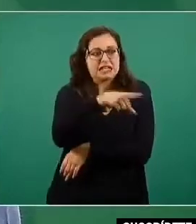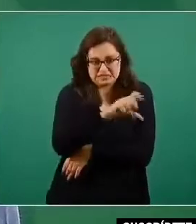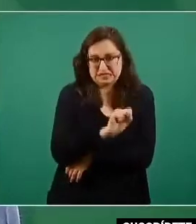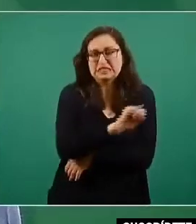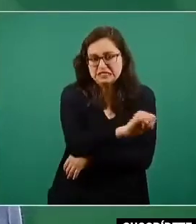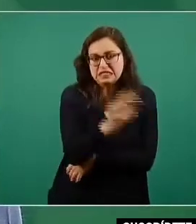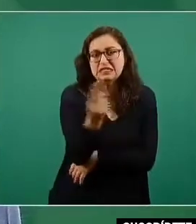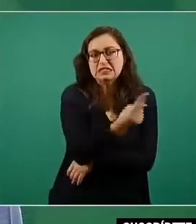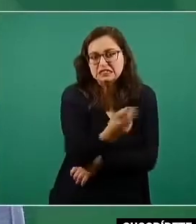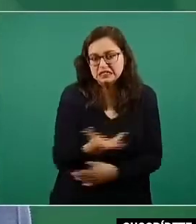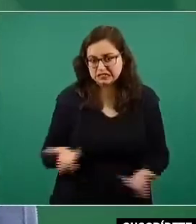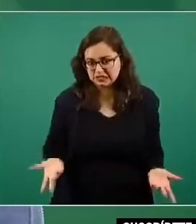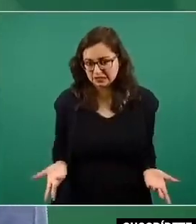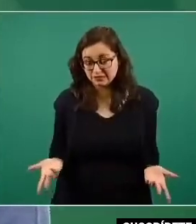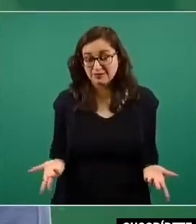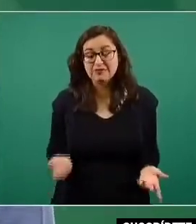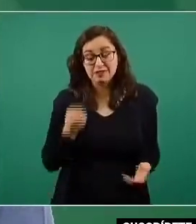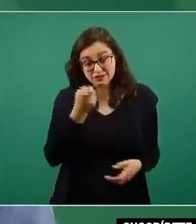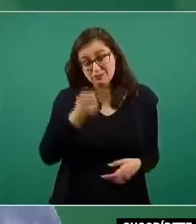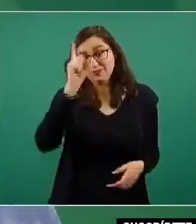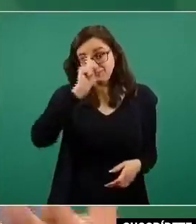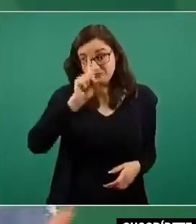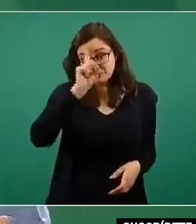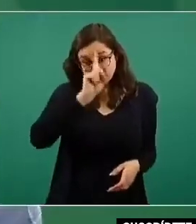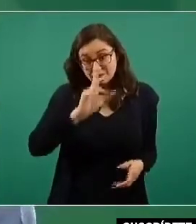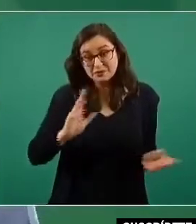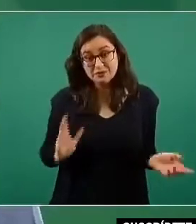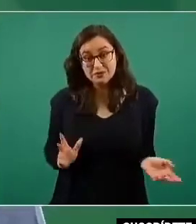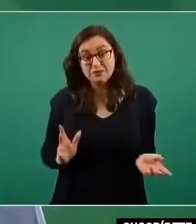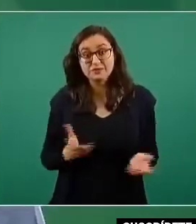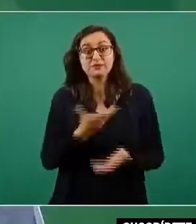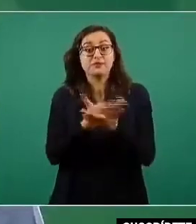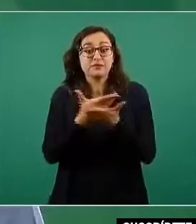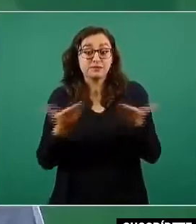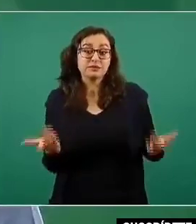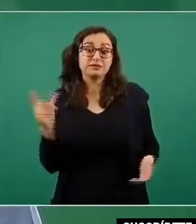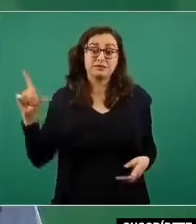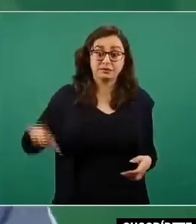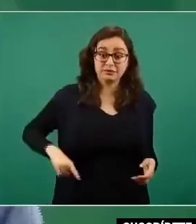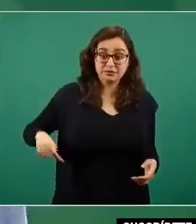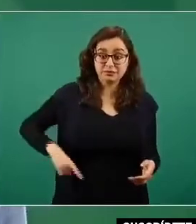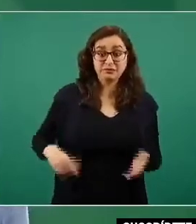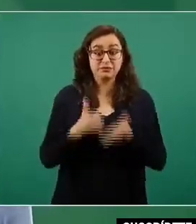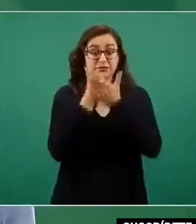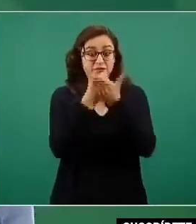la recomendación aquí es esa. Ahora, respecto a cómo el gobierno está interviniendo para lograrlo,